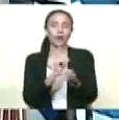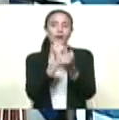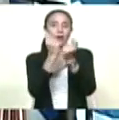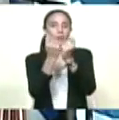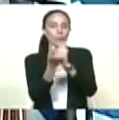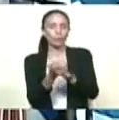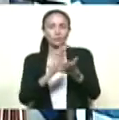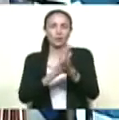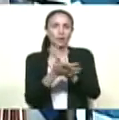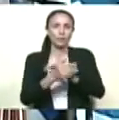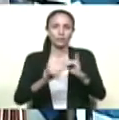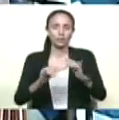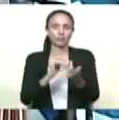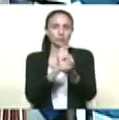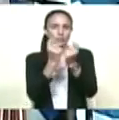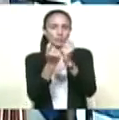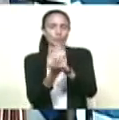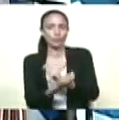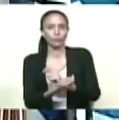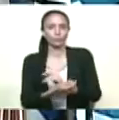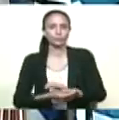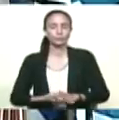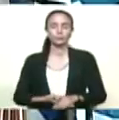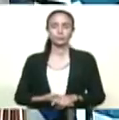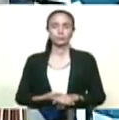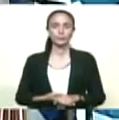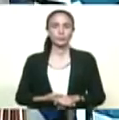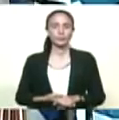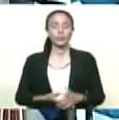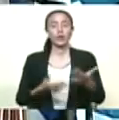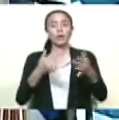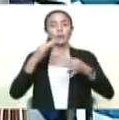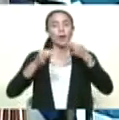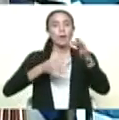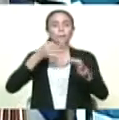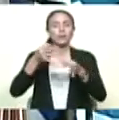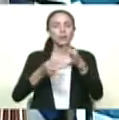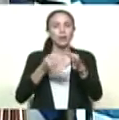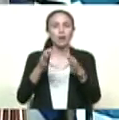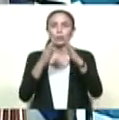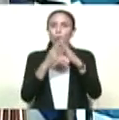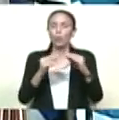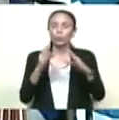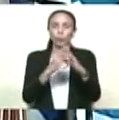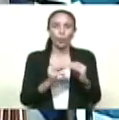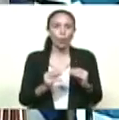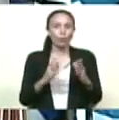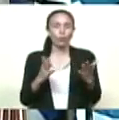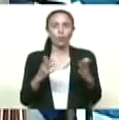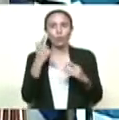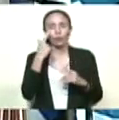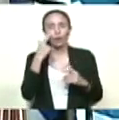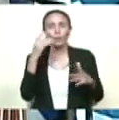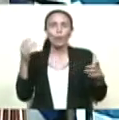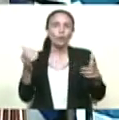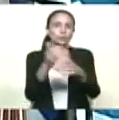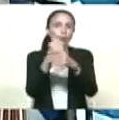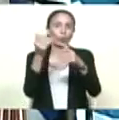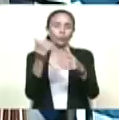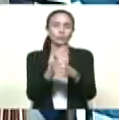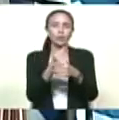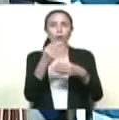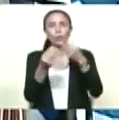decir finalmente desglosar muy brevemente todas las tramas que hemos venido durante